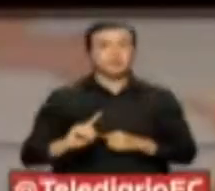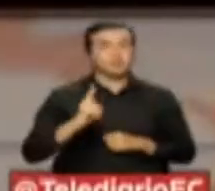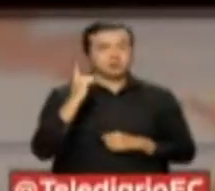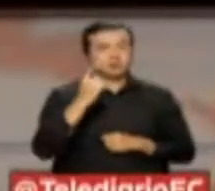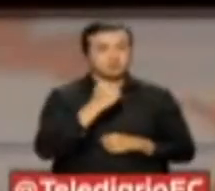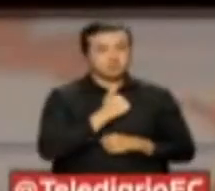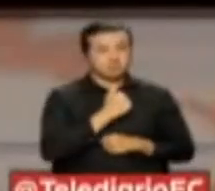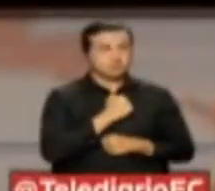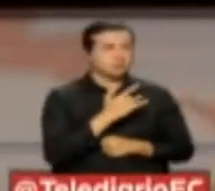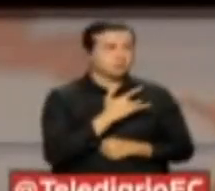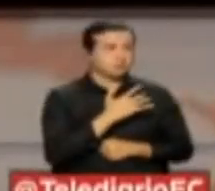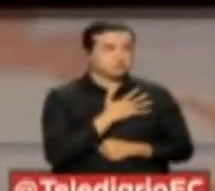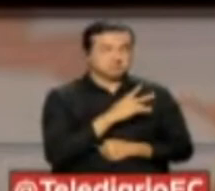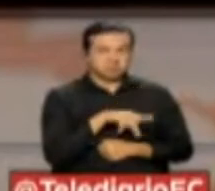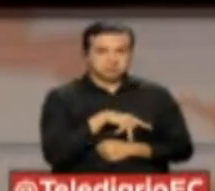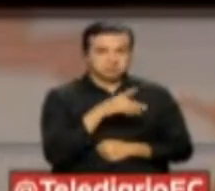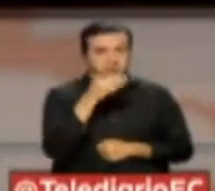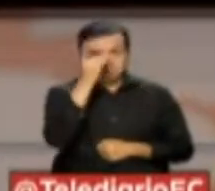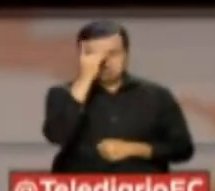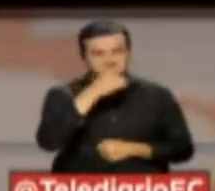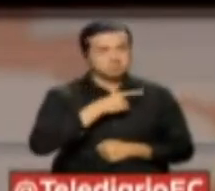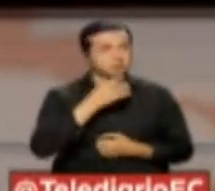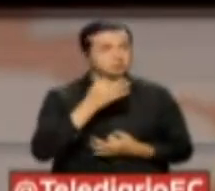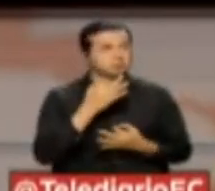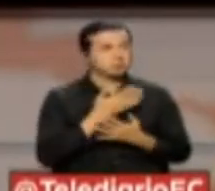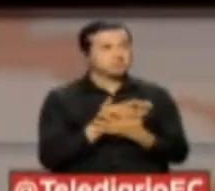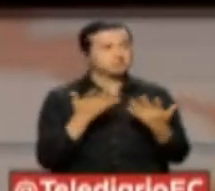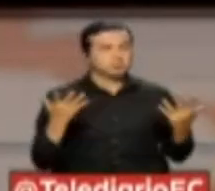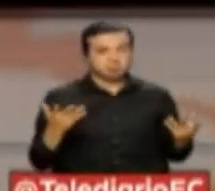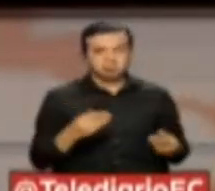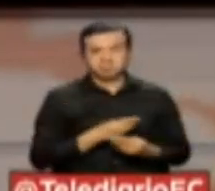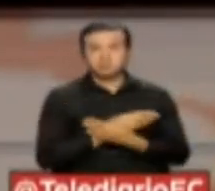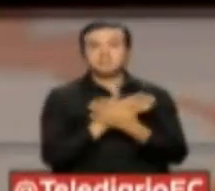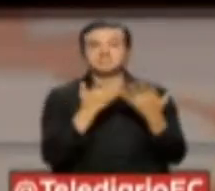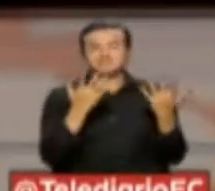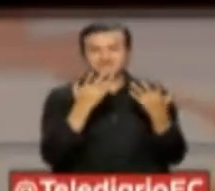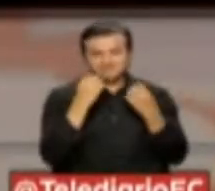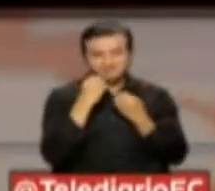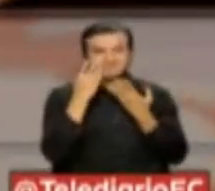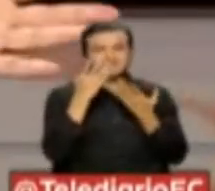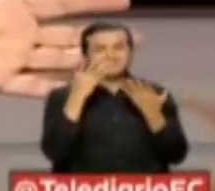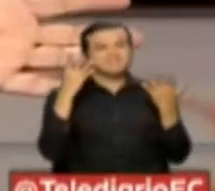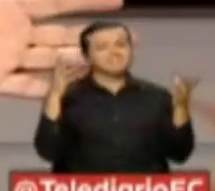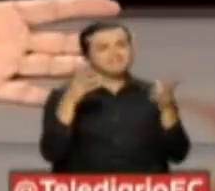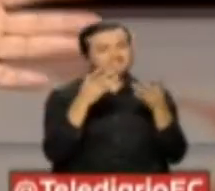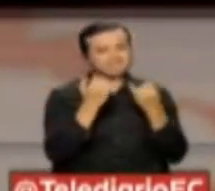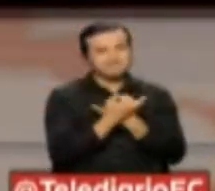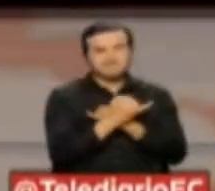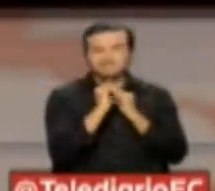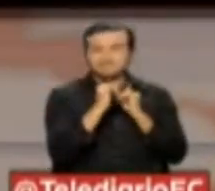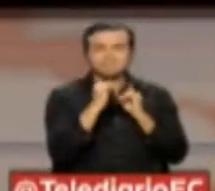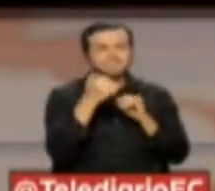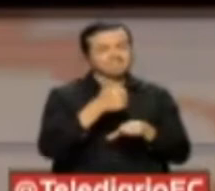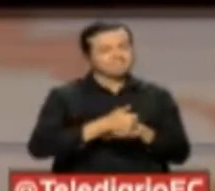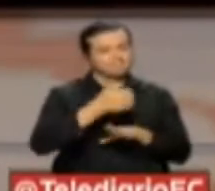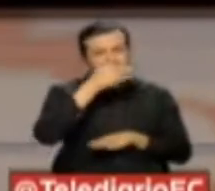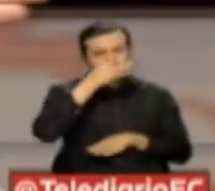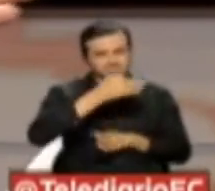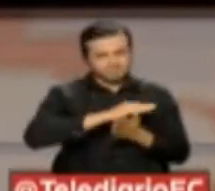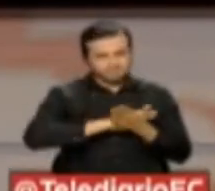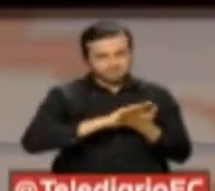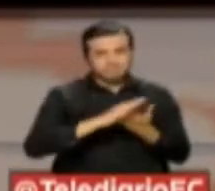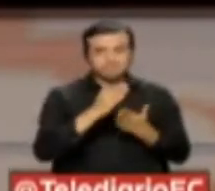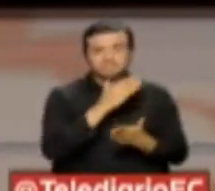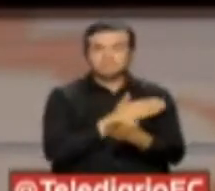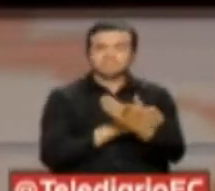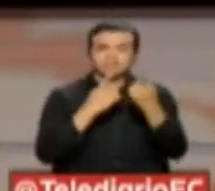rige es nuestras conciencias y nuestro deseo de realmente entregar los organismos de control lo más independientes probos y que como